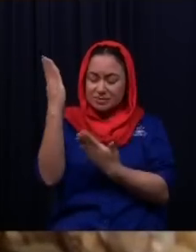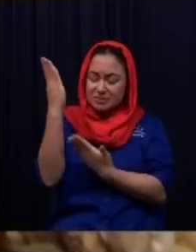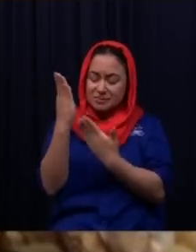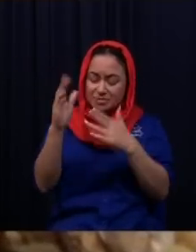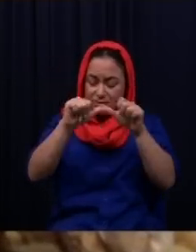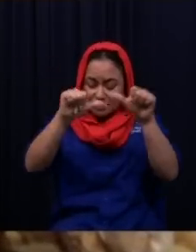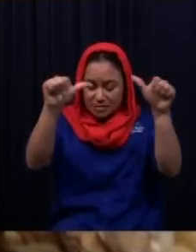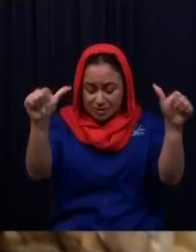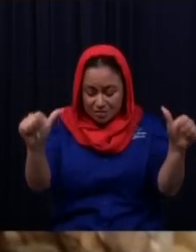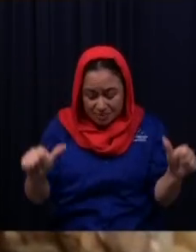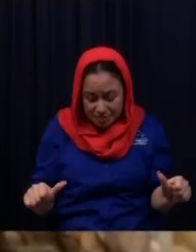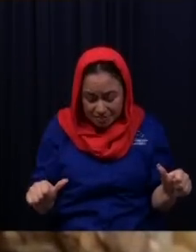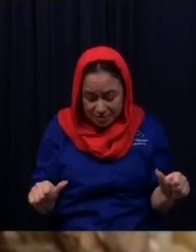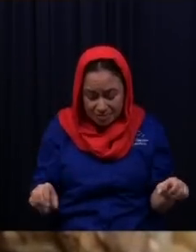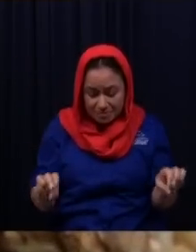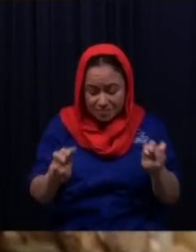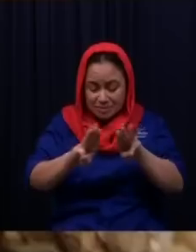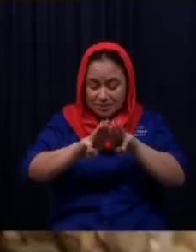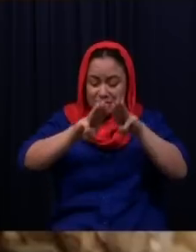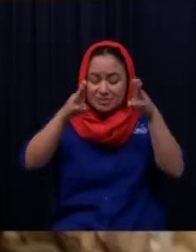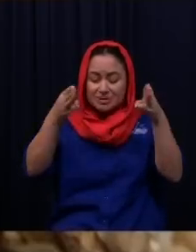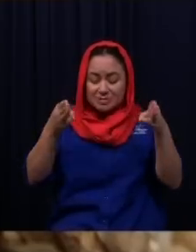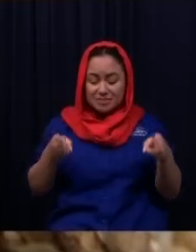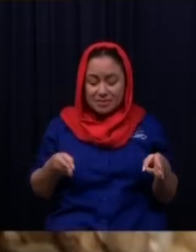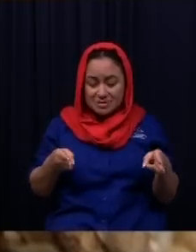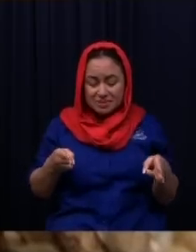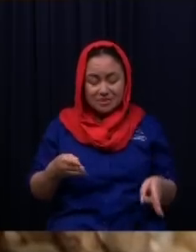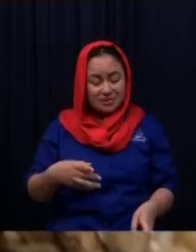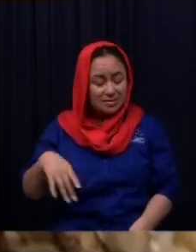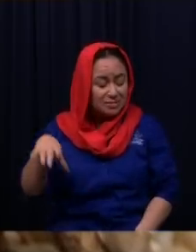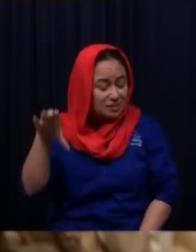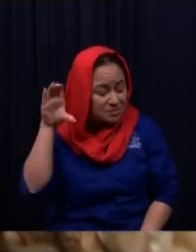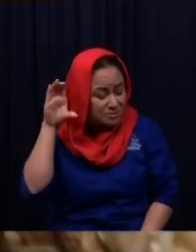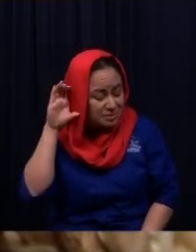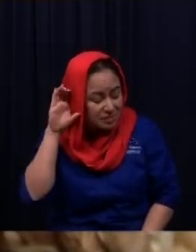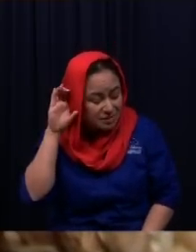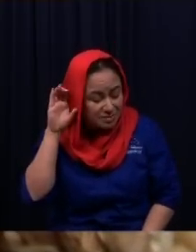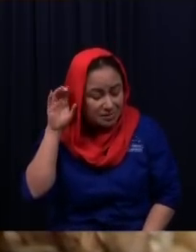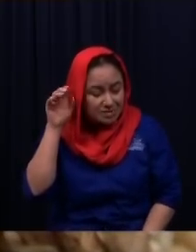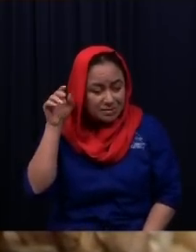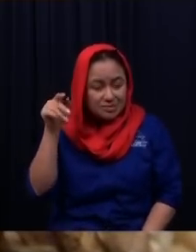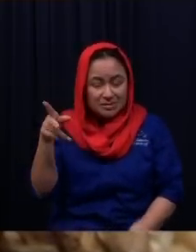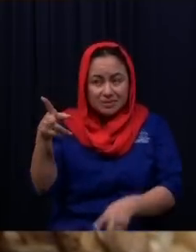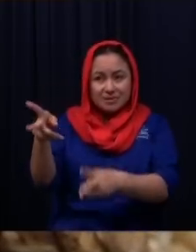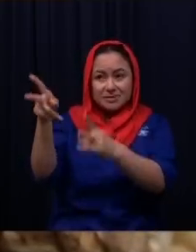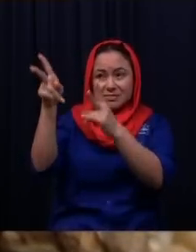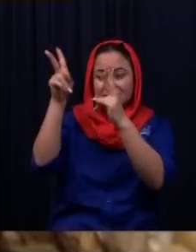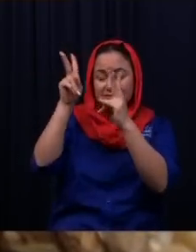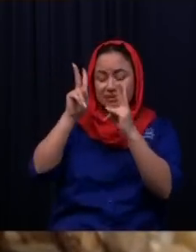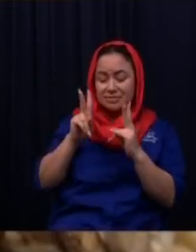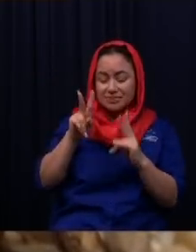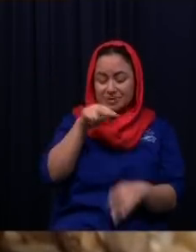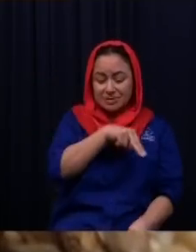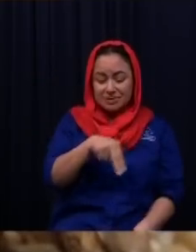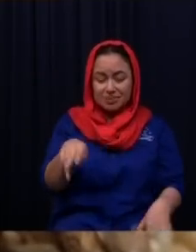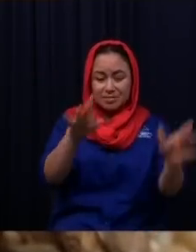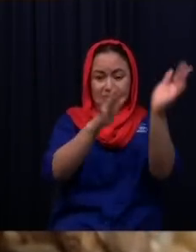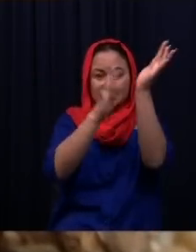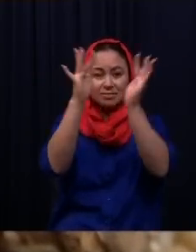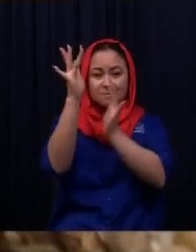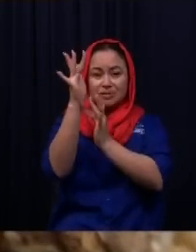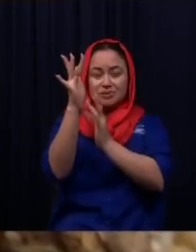en las mesas, y a los oyentes, creyentes y discípulos. En el nombre de Jesús, gracias